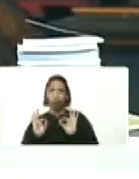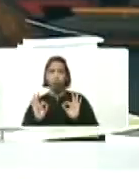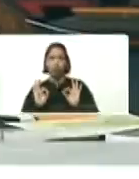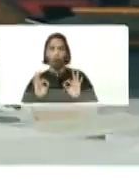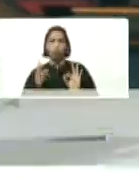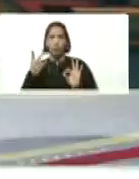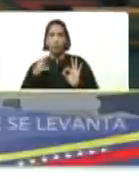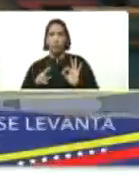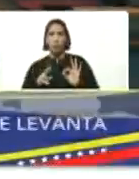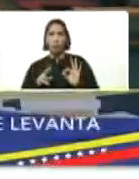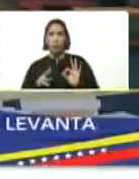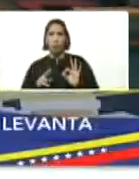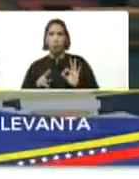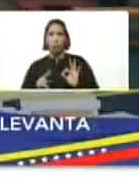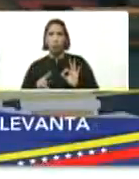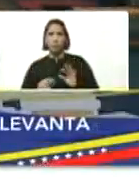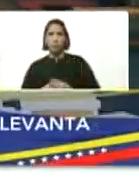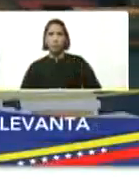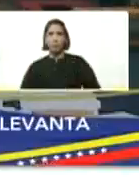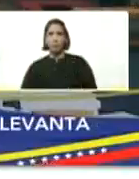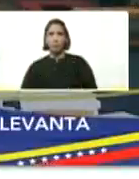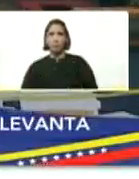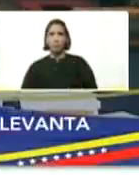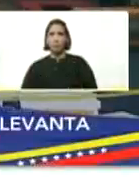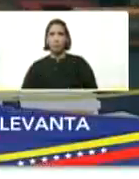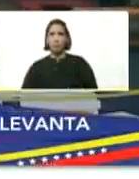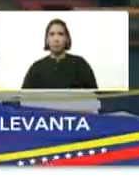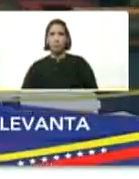la editorial Monte Ávila.